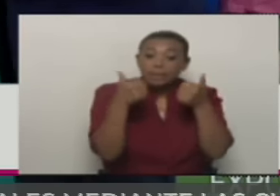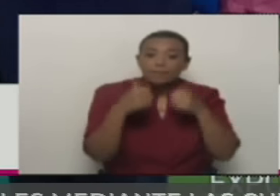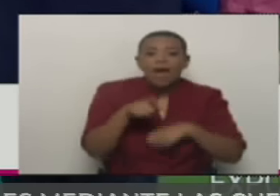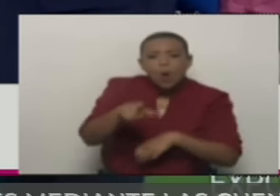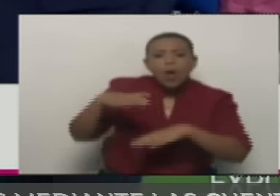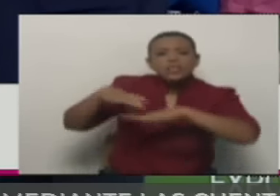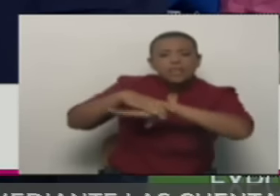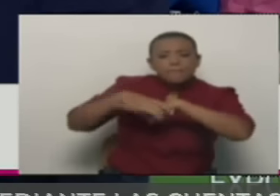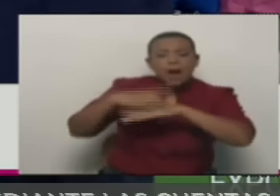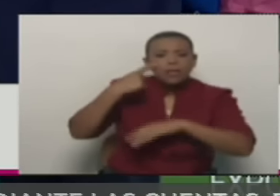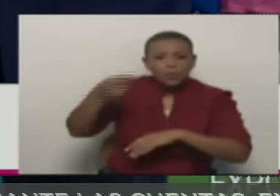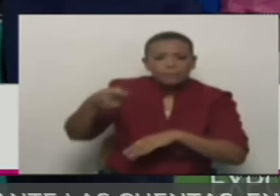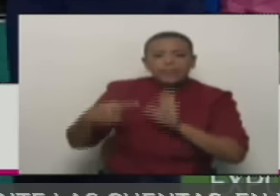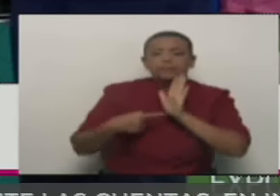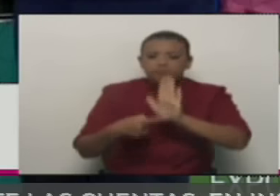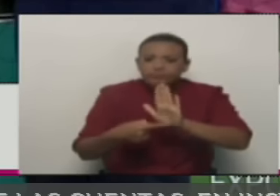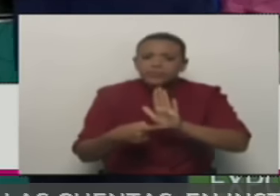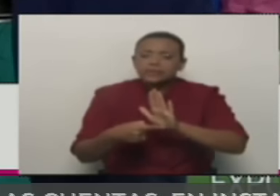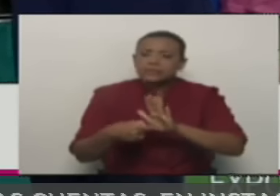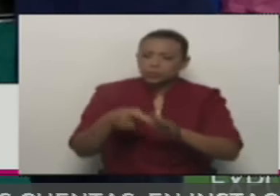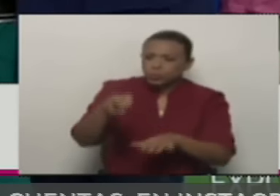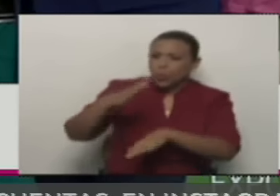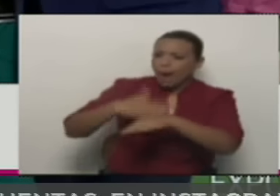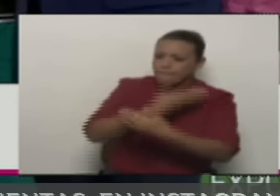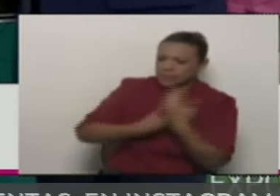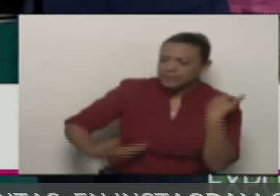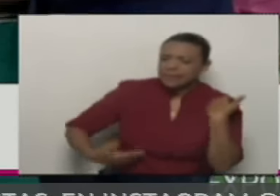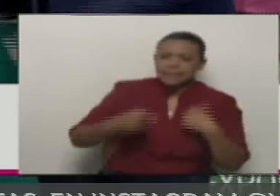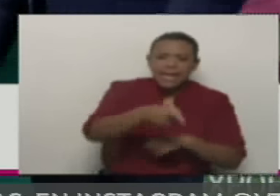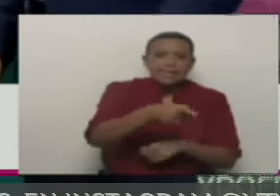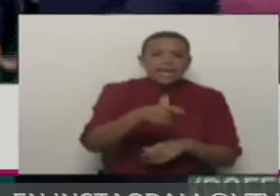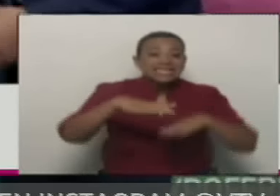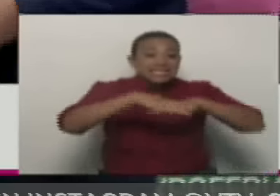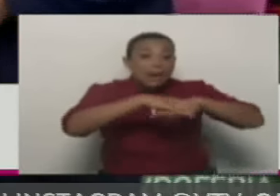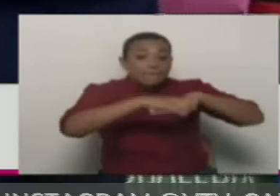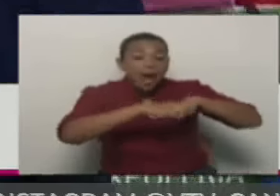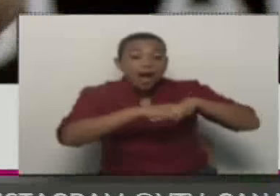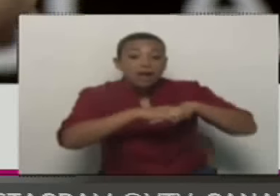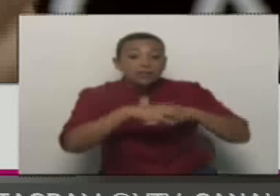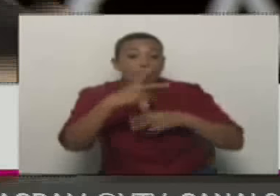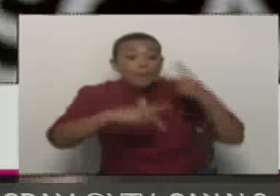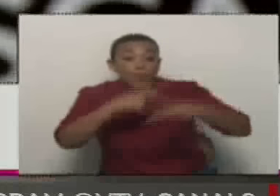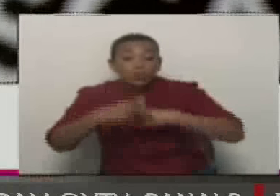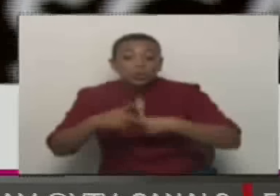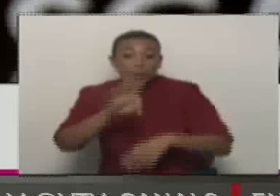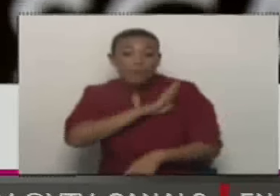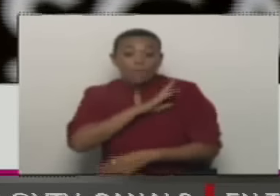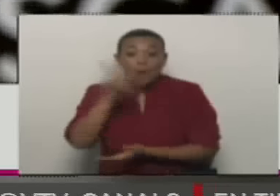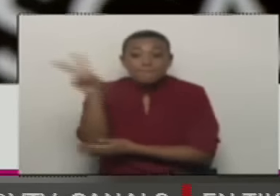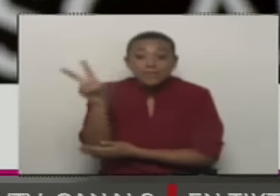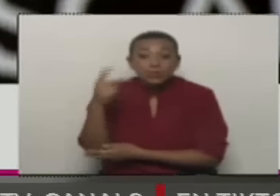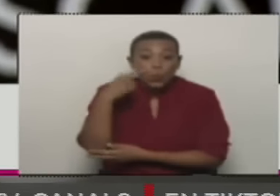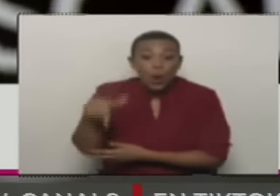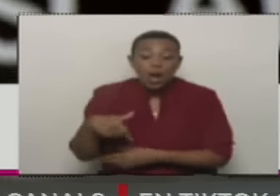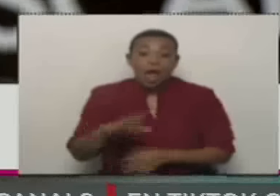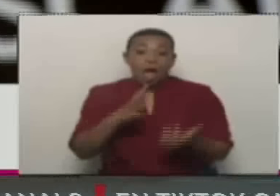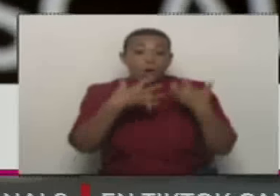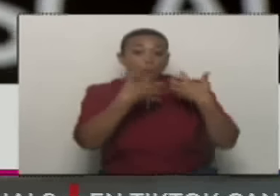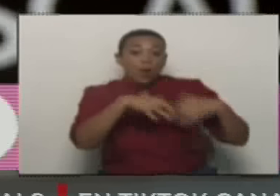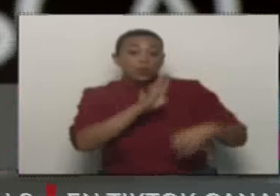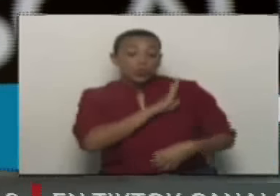Sí, fíjese que es importante resaltar, mi comandante presidente, que estos zapatos son productores nacionales. Productores nacionales. Mira. Acá tenemos el dueño de la empresa.